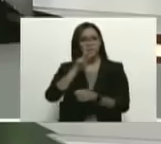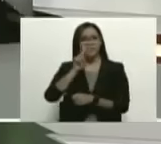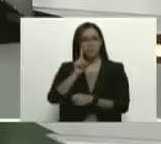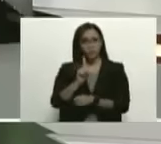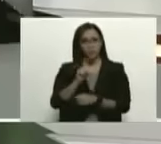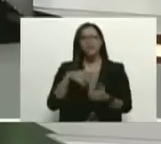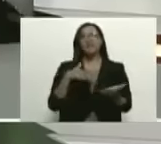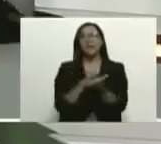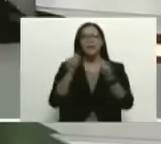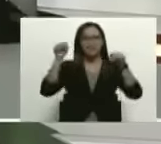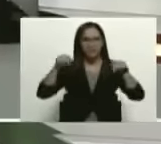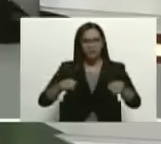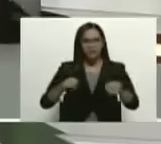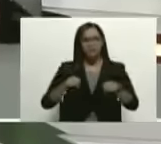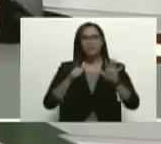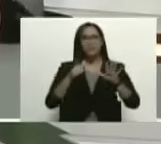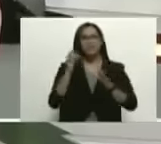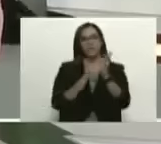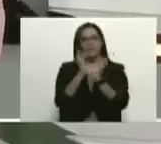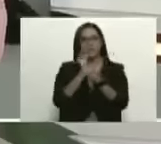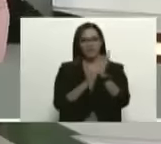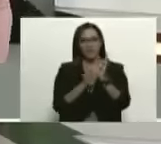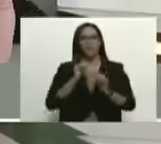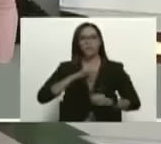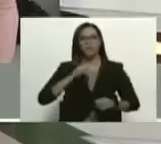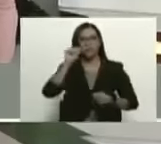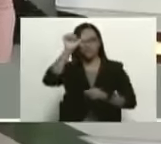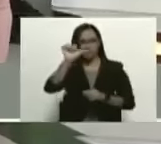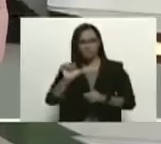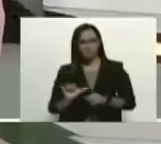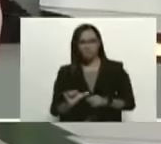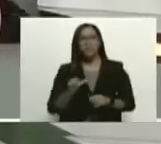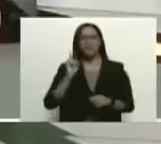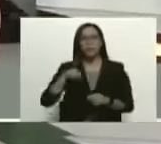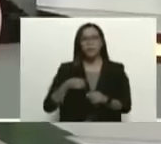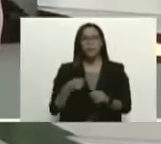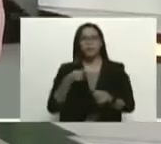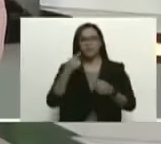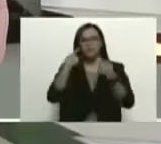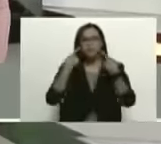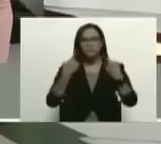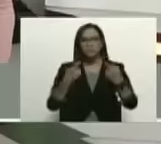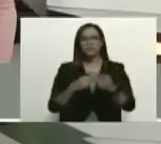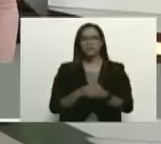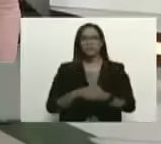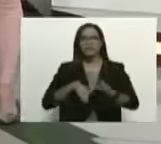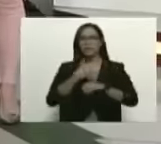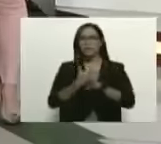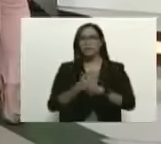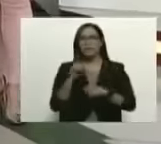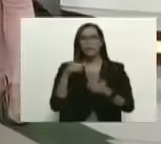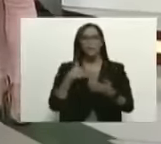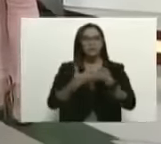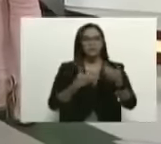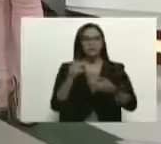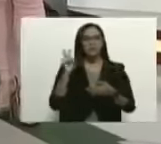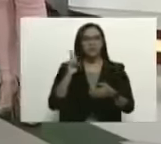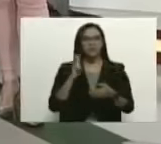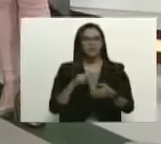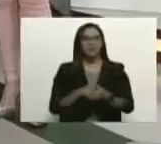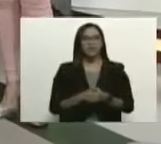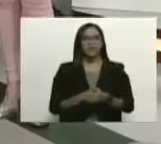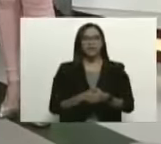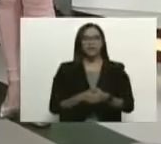¿Qué ocurre a partir de este 6 de abril? Lo vamos a estar analizando y además repasando lo que ha ocurrido con este proceso histórico, en esta disputa